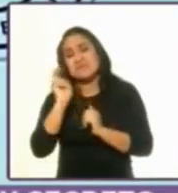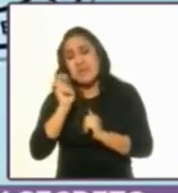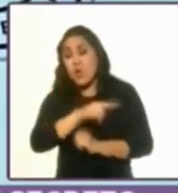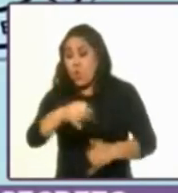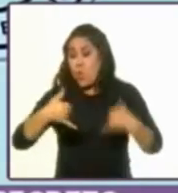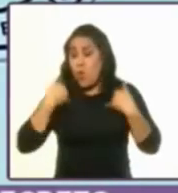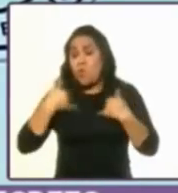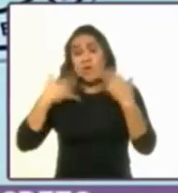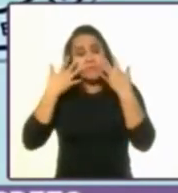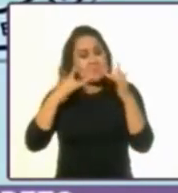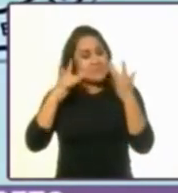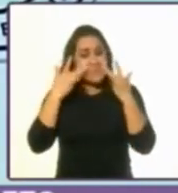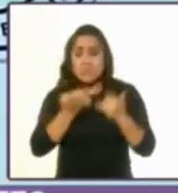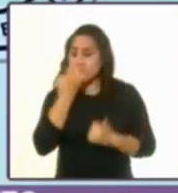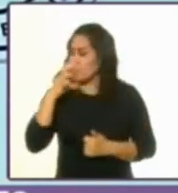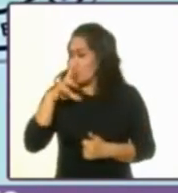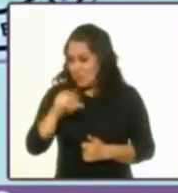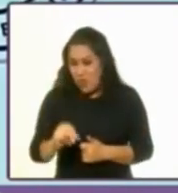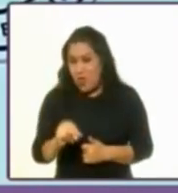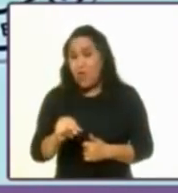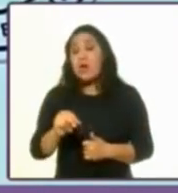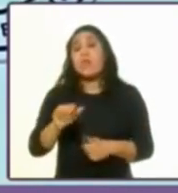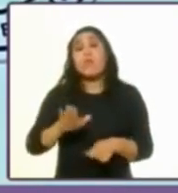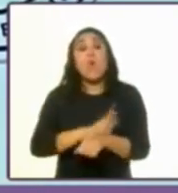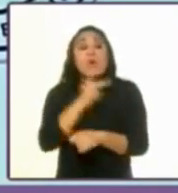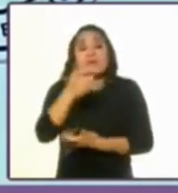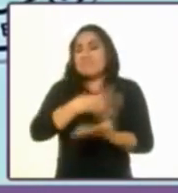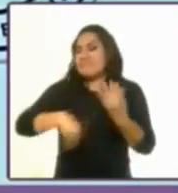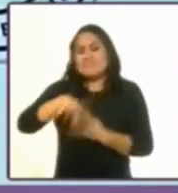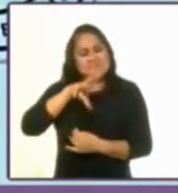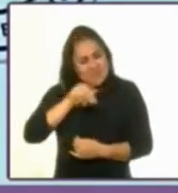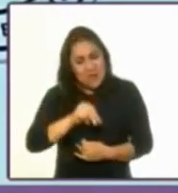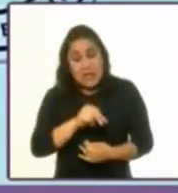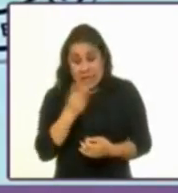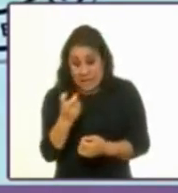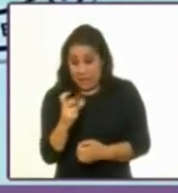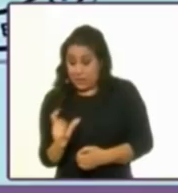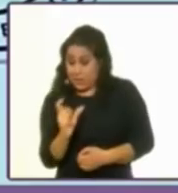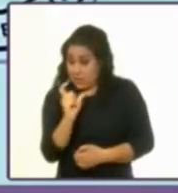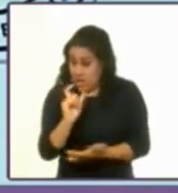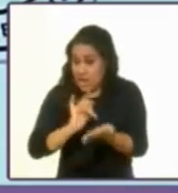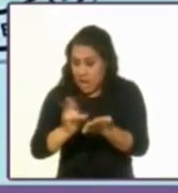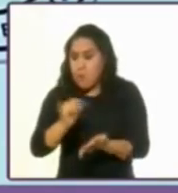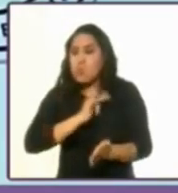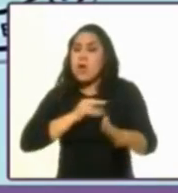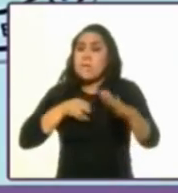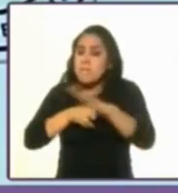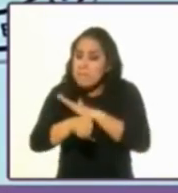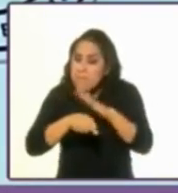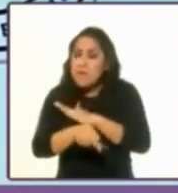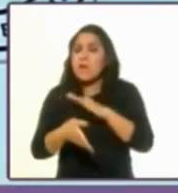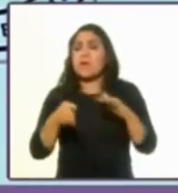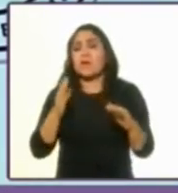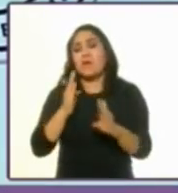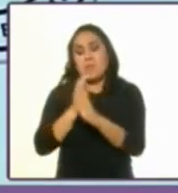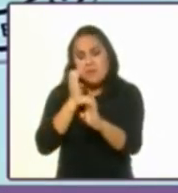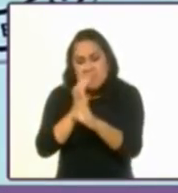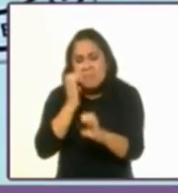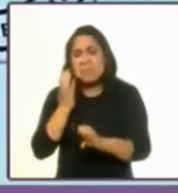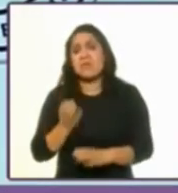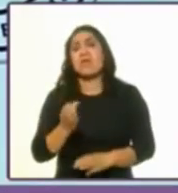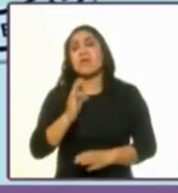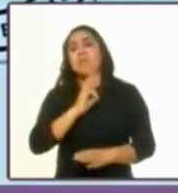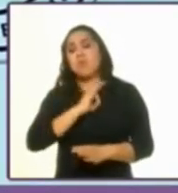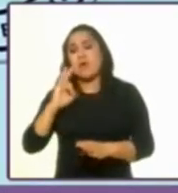la escuela y mucho menos por condiciones económicas con esta tarjeta van a poder útil el metro el metrobús van a poder utilizar el